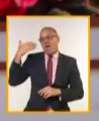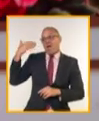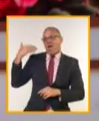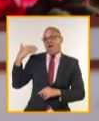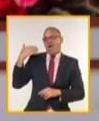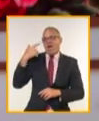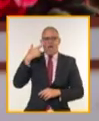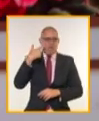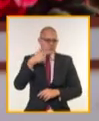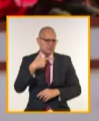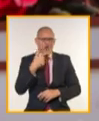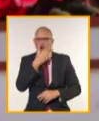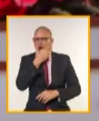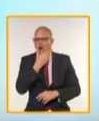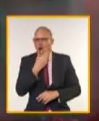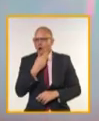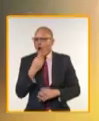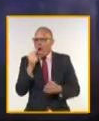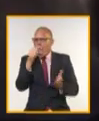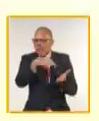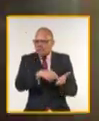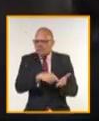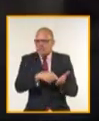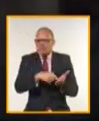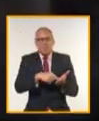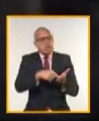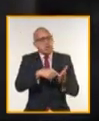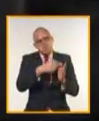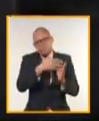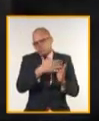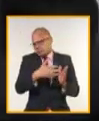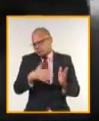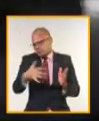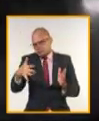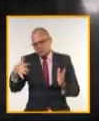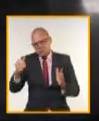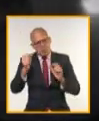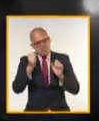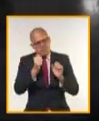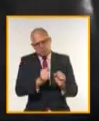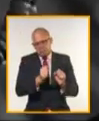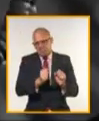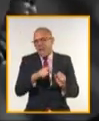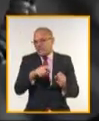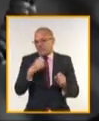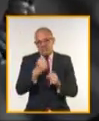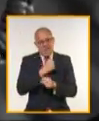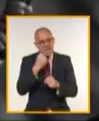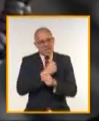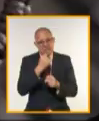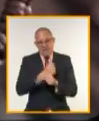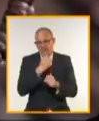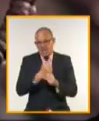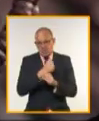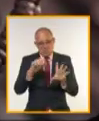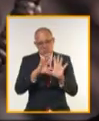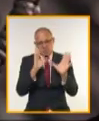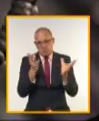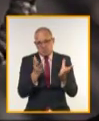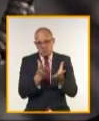años a 38 años para venir aquí a trabajar, sustituir